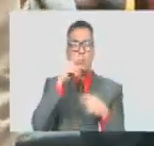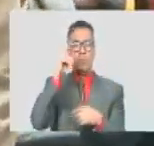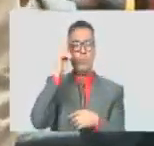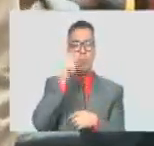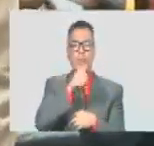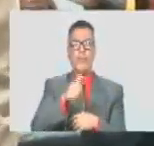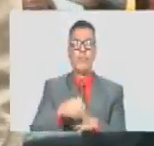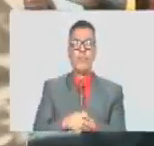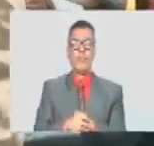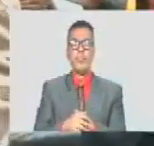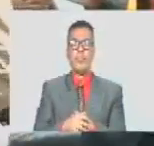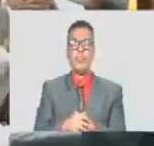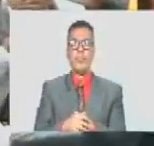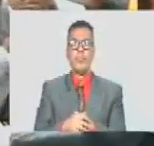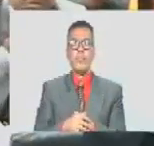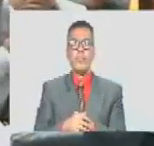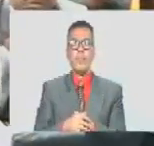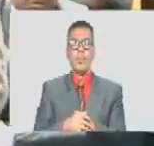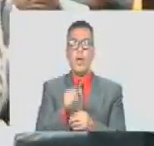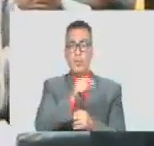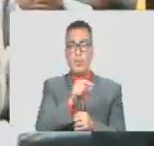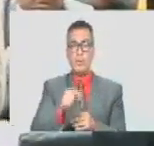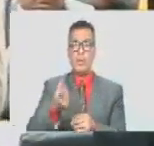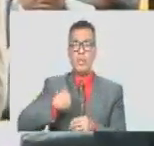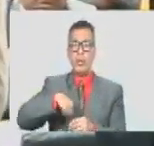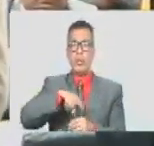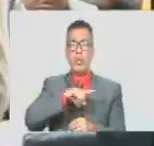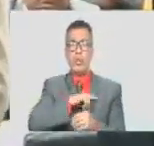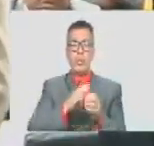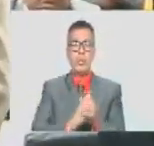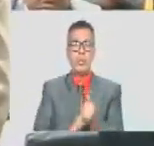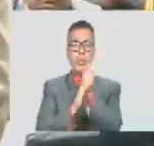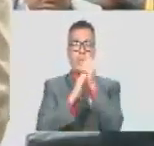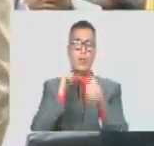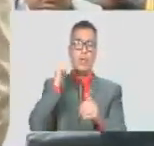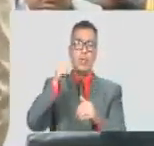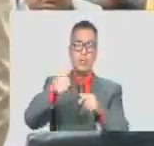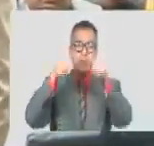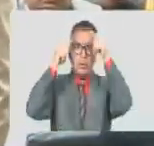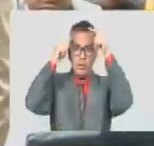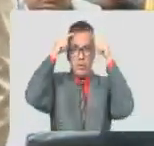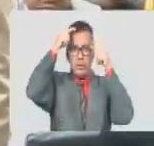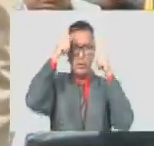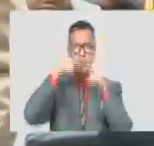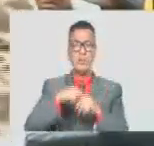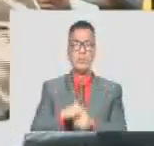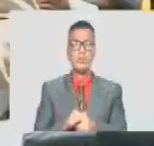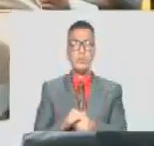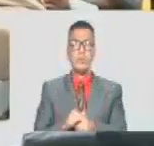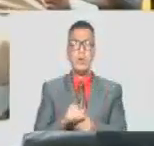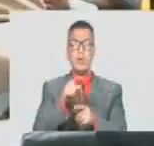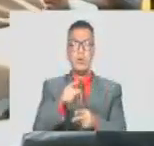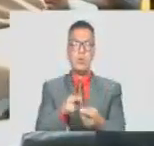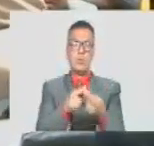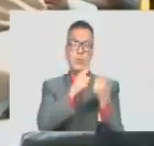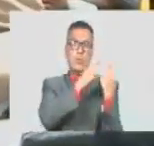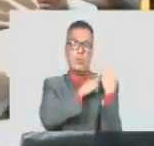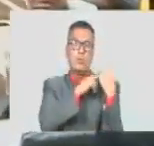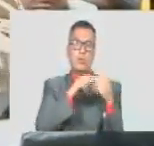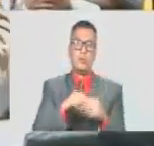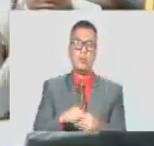responsabilidad en la persona de nuestro comandante supremo y eterno, Hugo Chávez. Esa